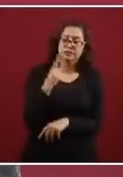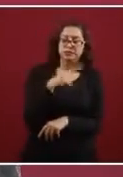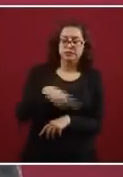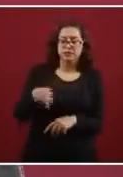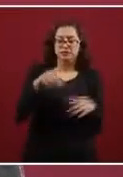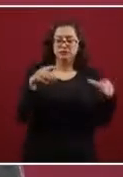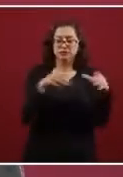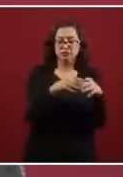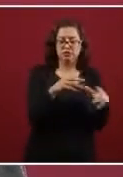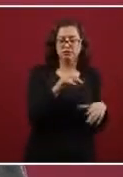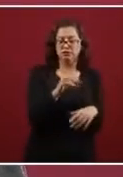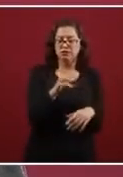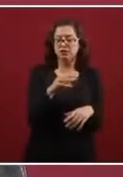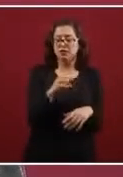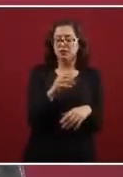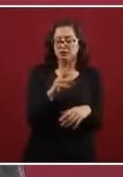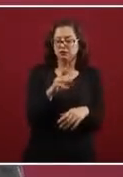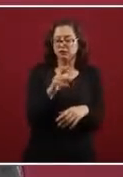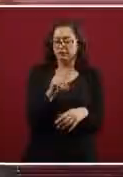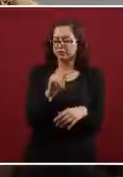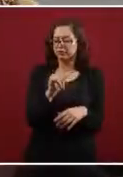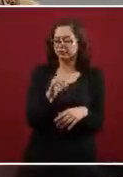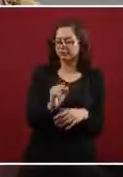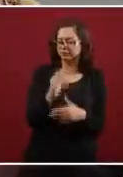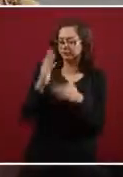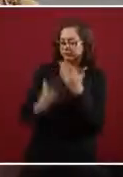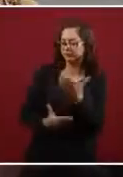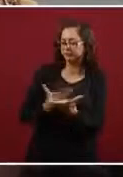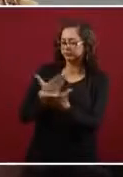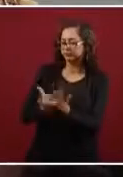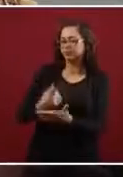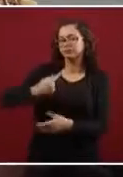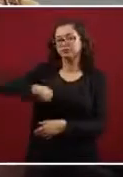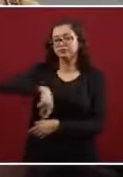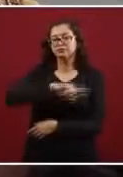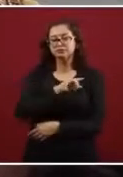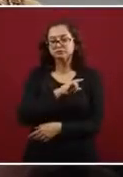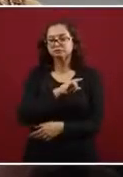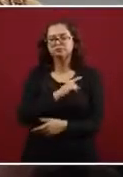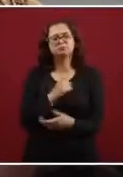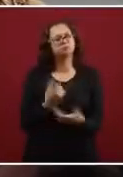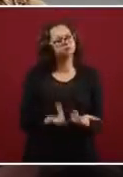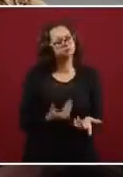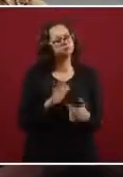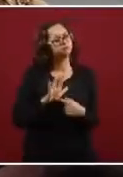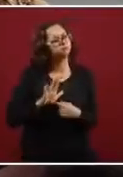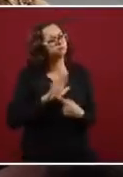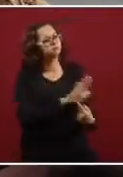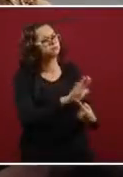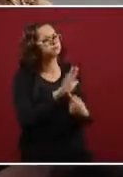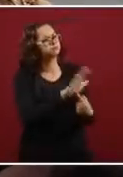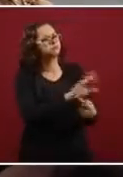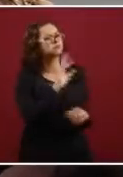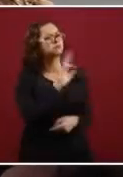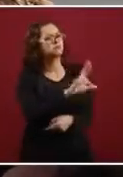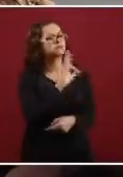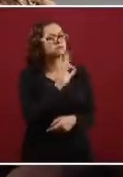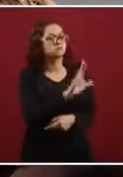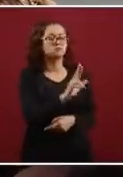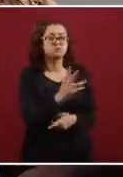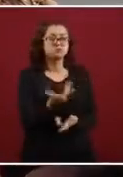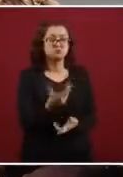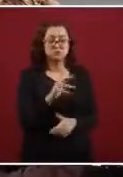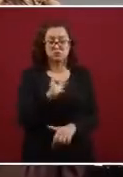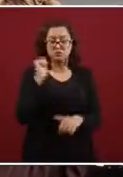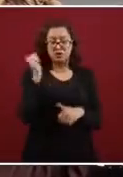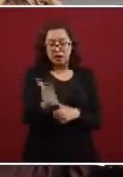demócratas, presentando y argumentando nuestra oposición a toda idea contra el interés o soberanía